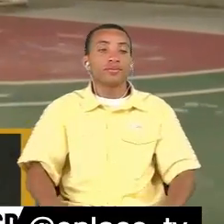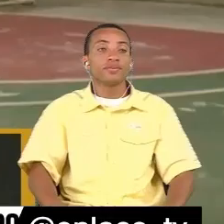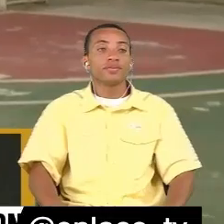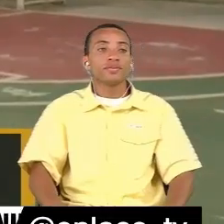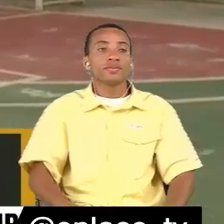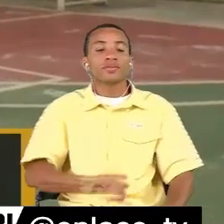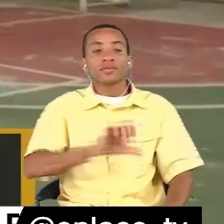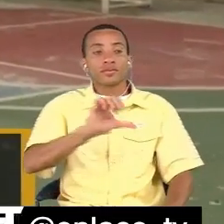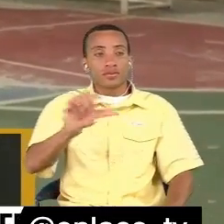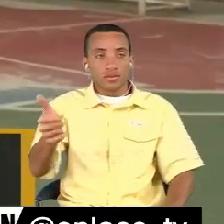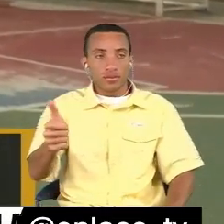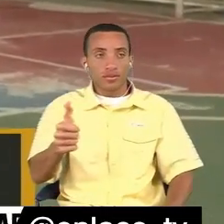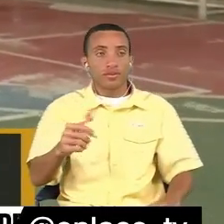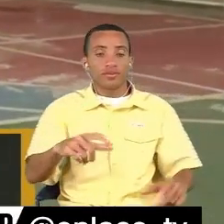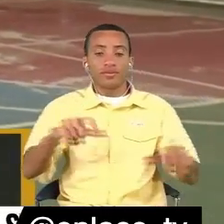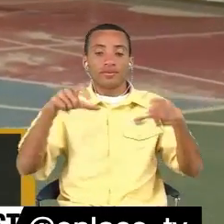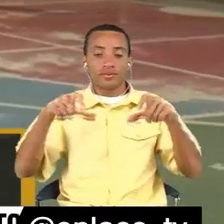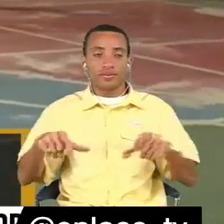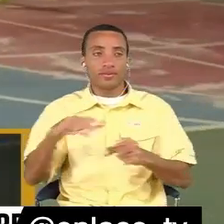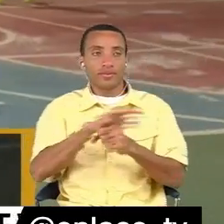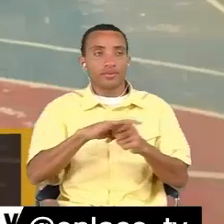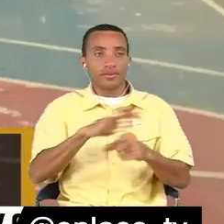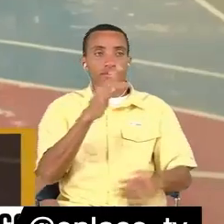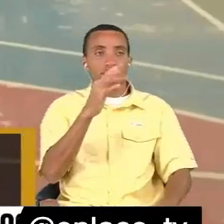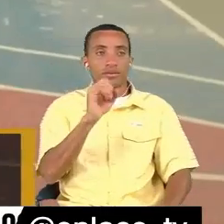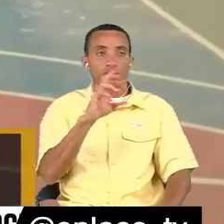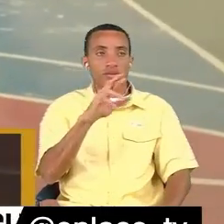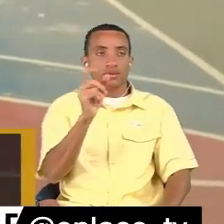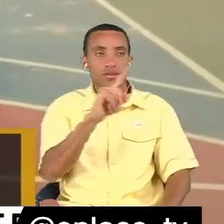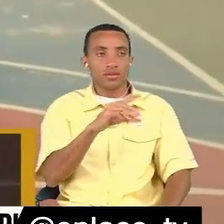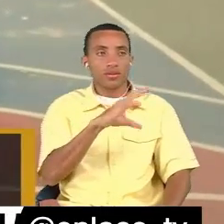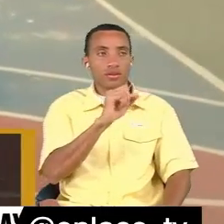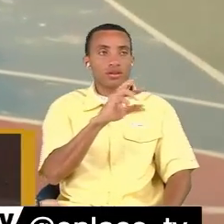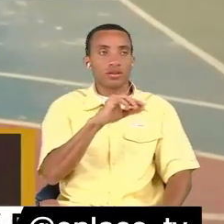que alterno en la cancha del barrio La Tora, Cardales, Águilas